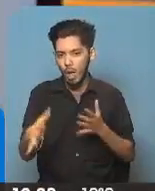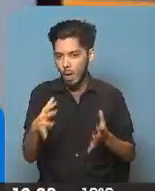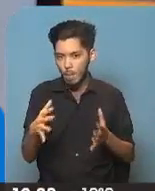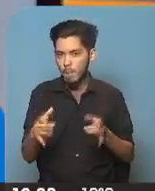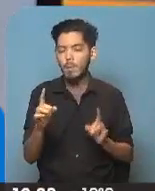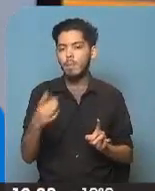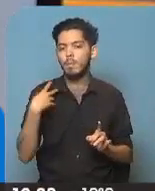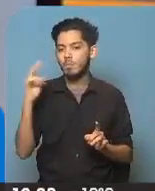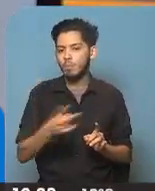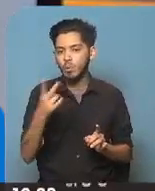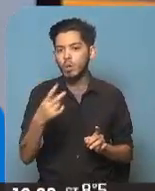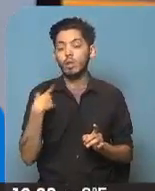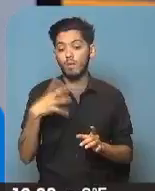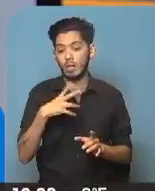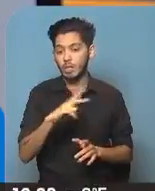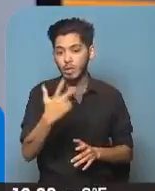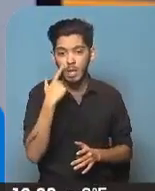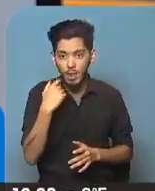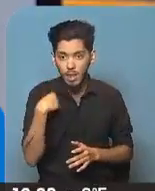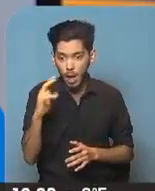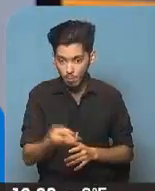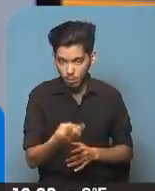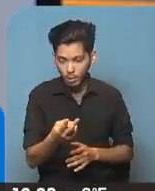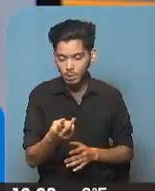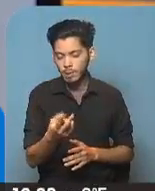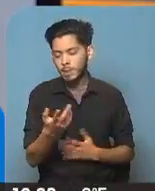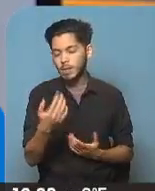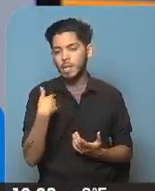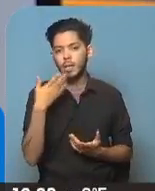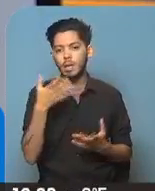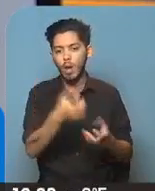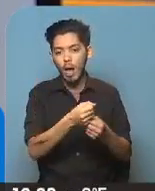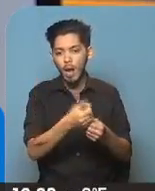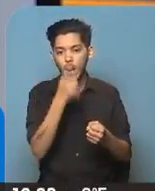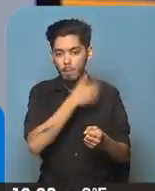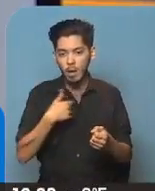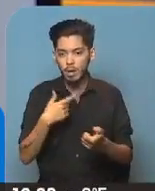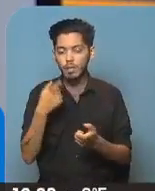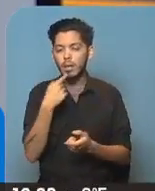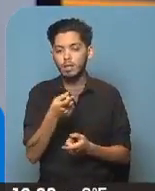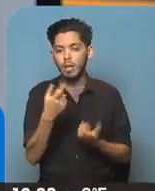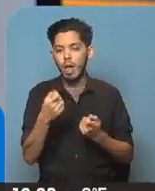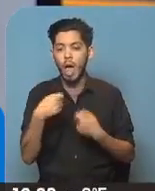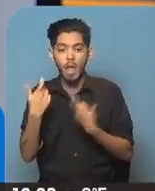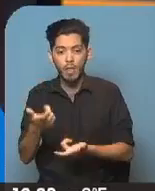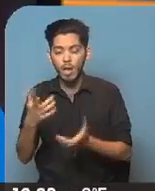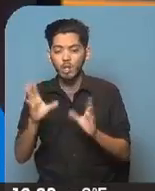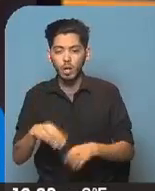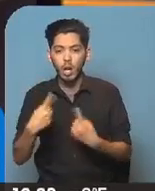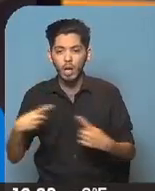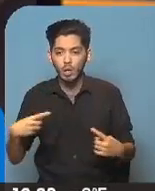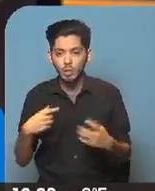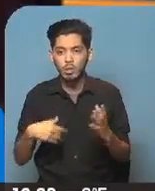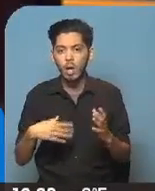lo agarra de la mano al padre dice papá hagan por los demás todo lo que pueden lo cual es todo un mensaje que se quiere y para ahora se